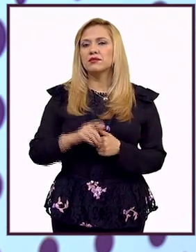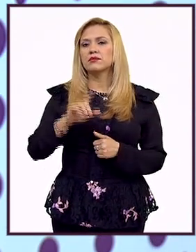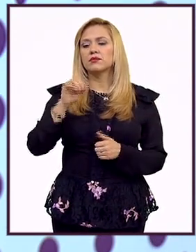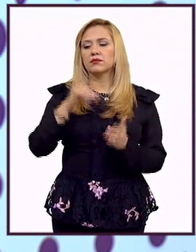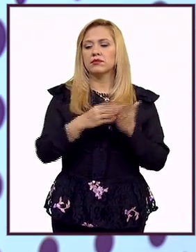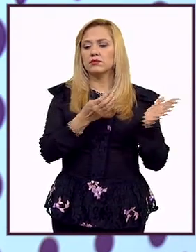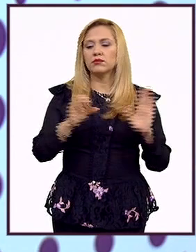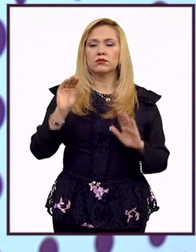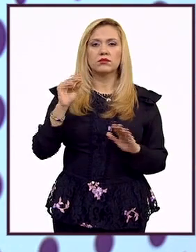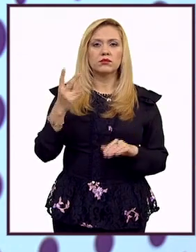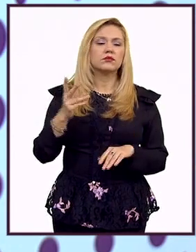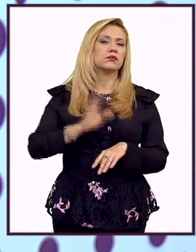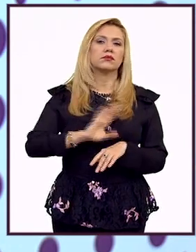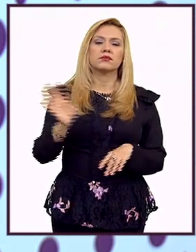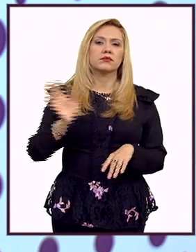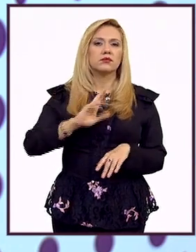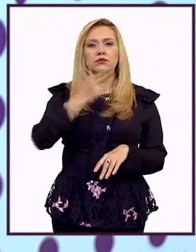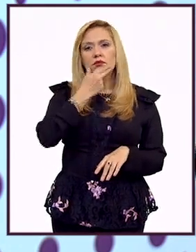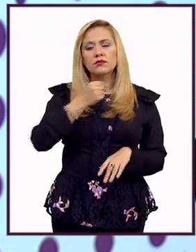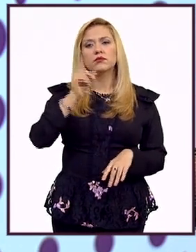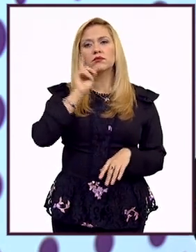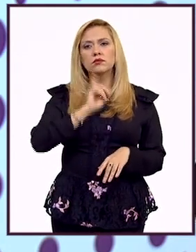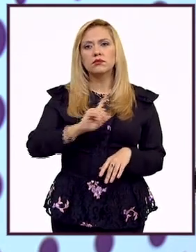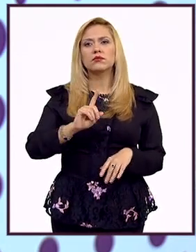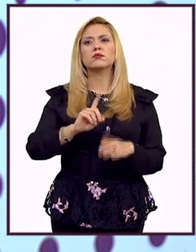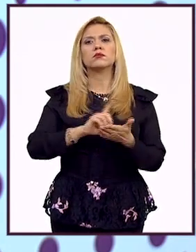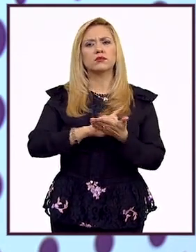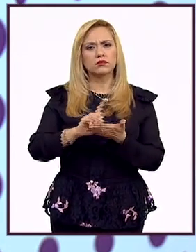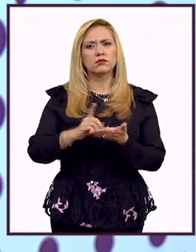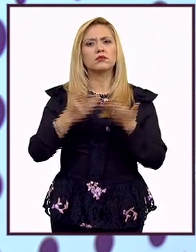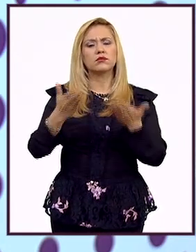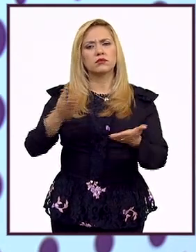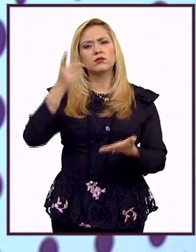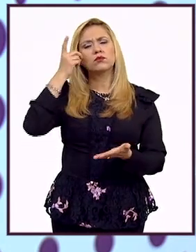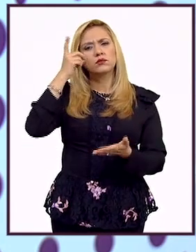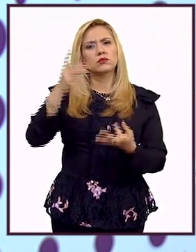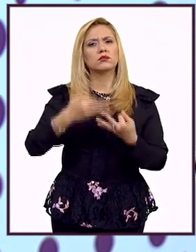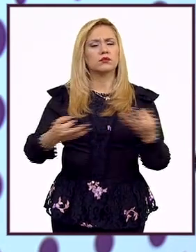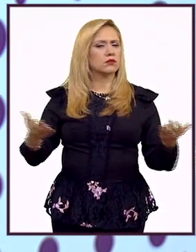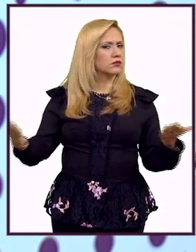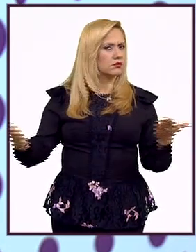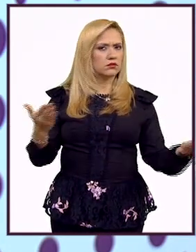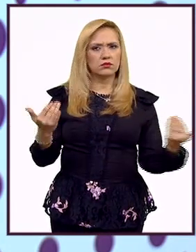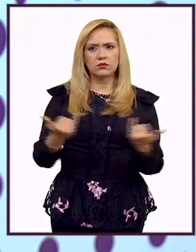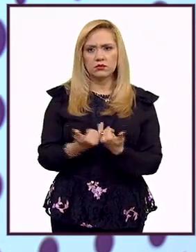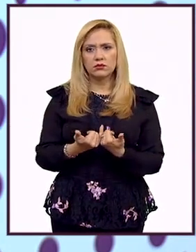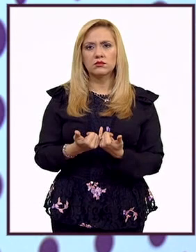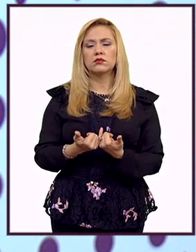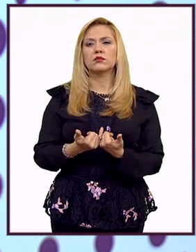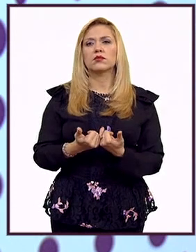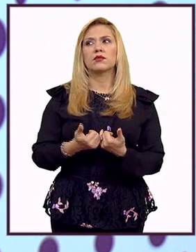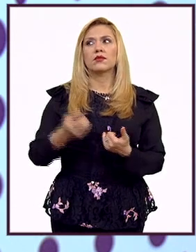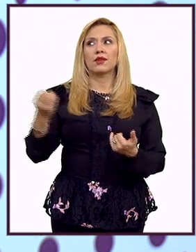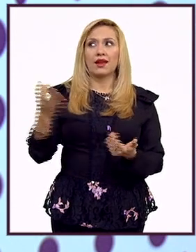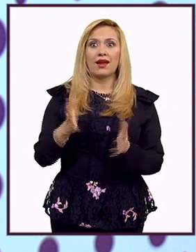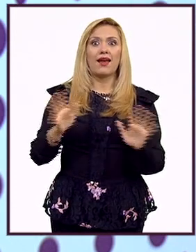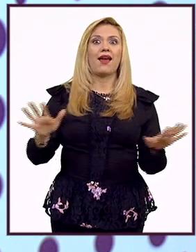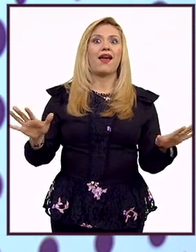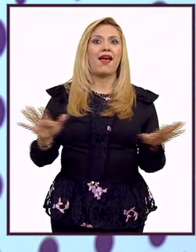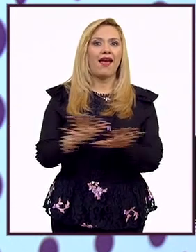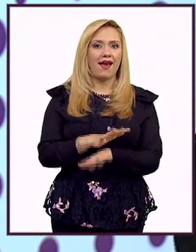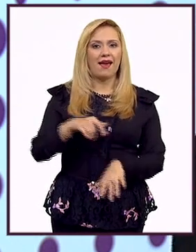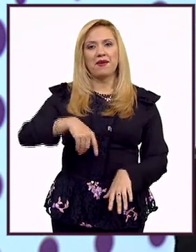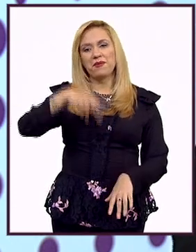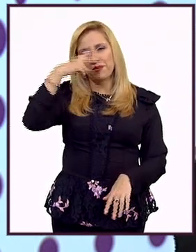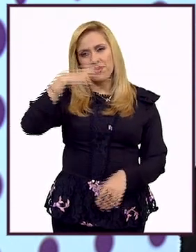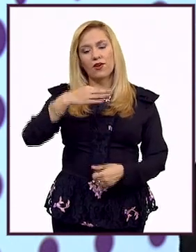92 en el que se reconoce a los hombres y a las mujeres el derecho a ser propietarios de la tierra, ¿no? Con esa reforma, aún en México